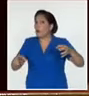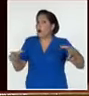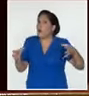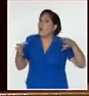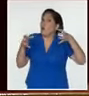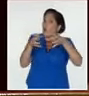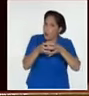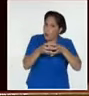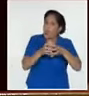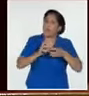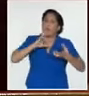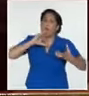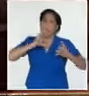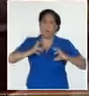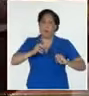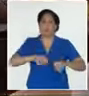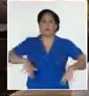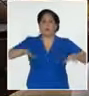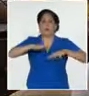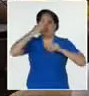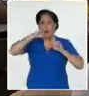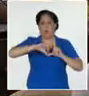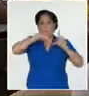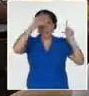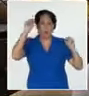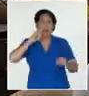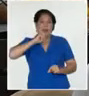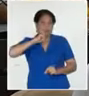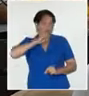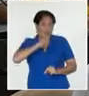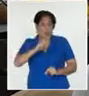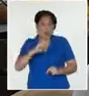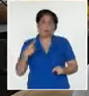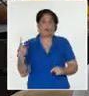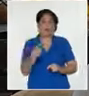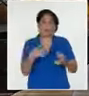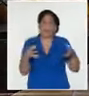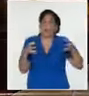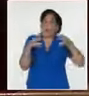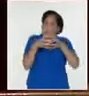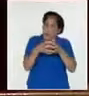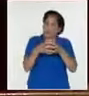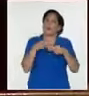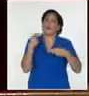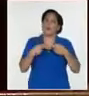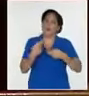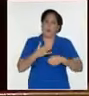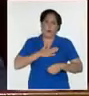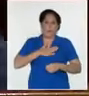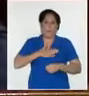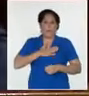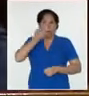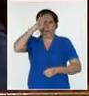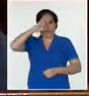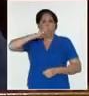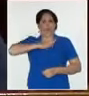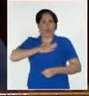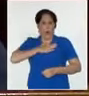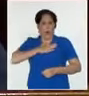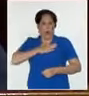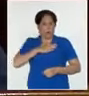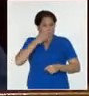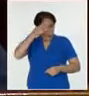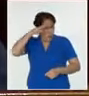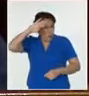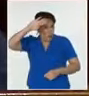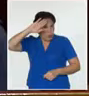económicamente compleja y puede hacerse más difícil si no actuamos todos con sentido de país. Ese sentido de país